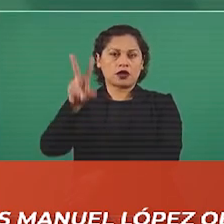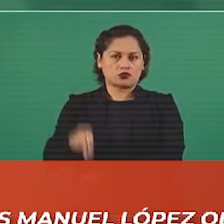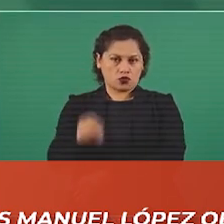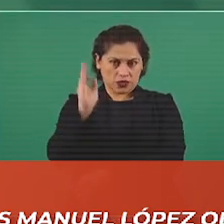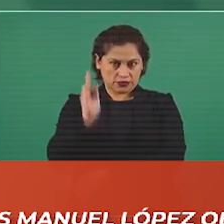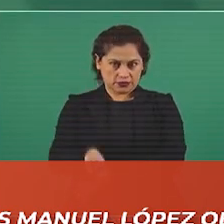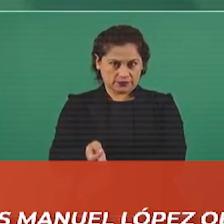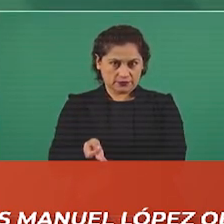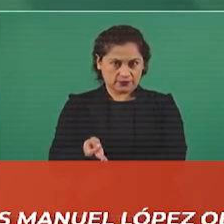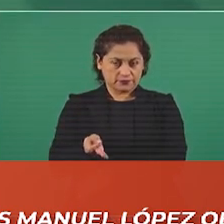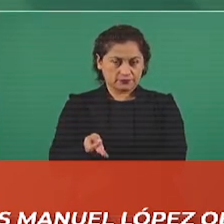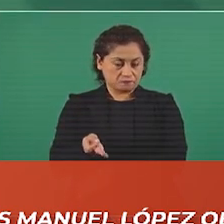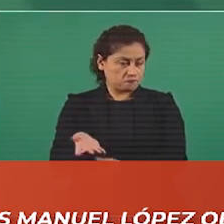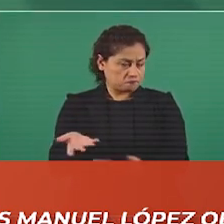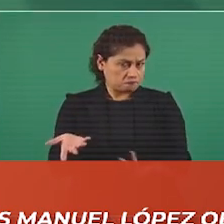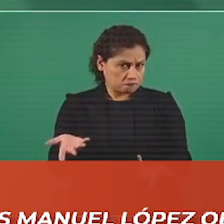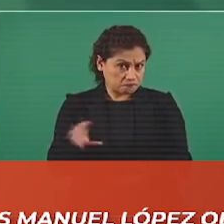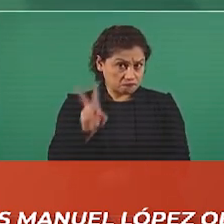Pero